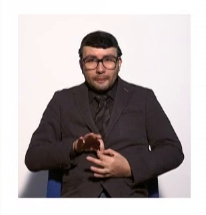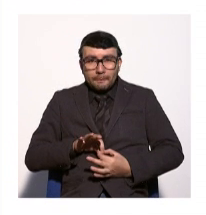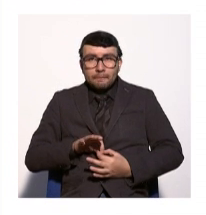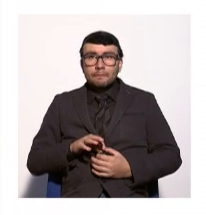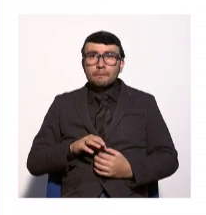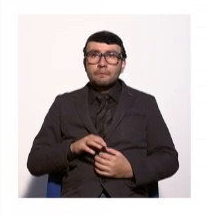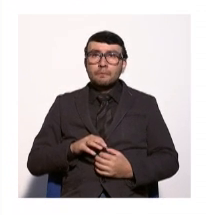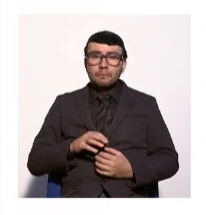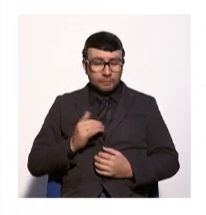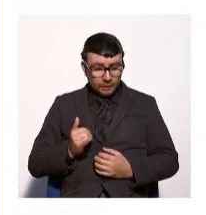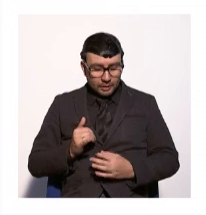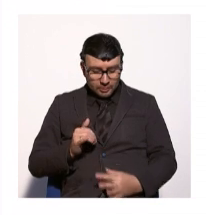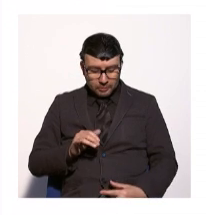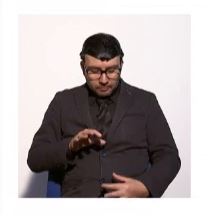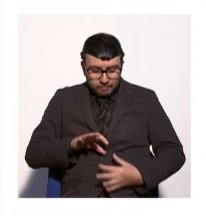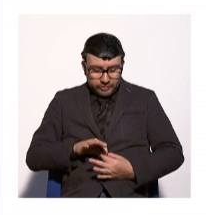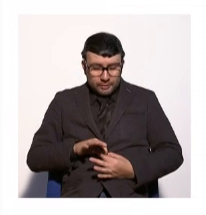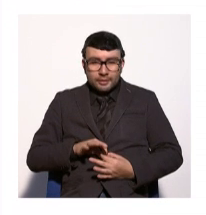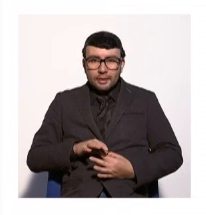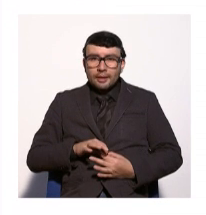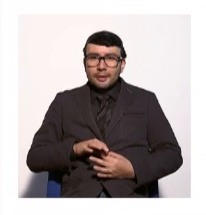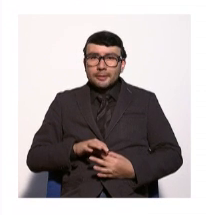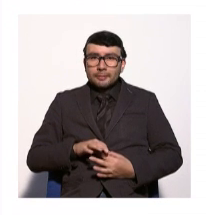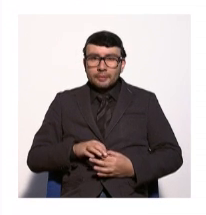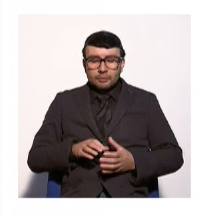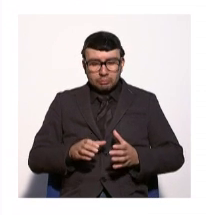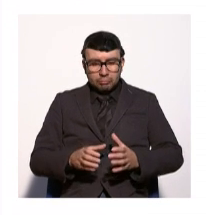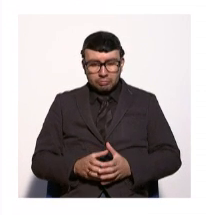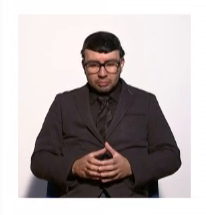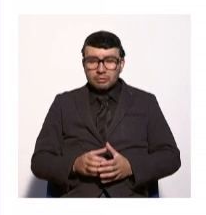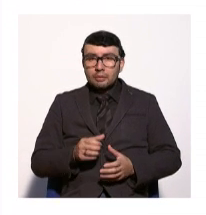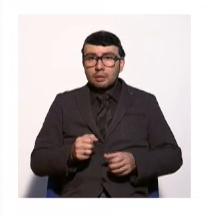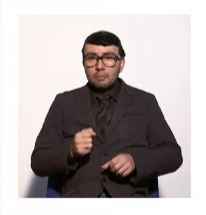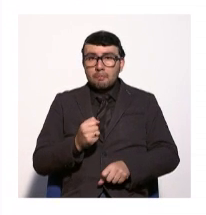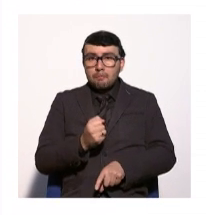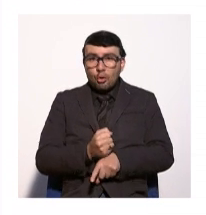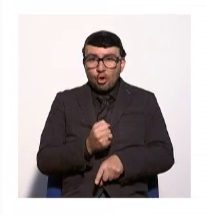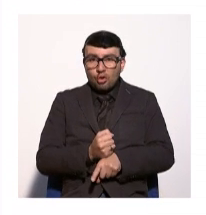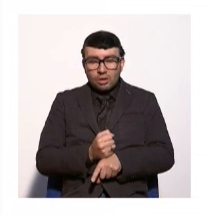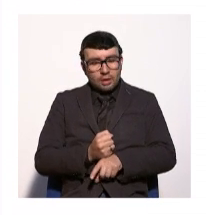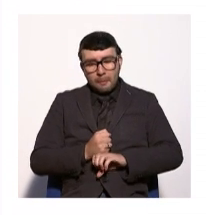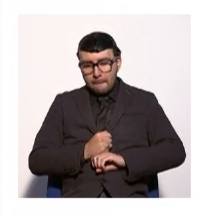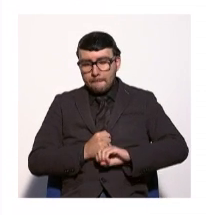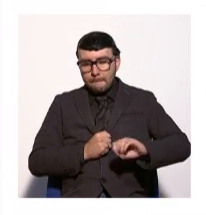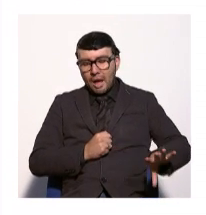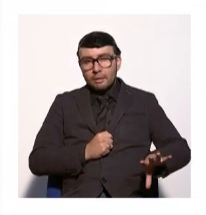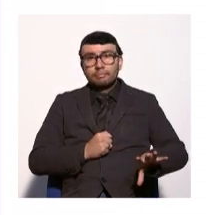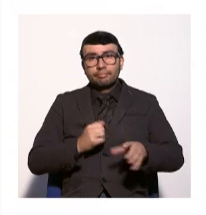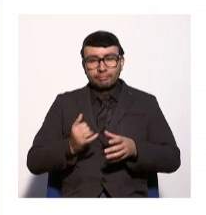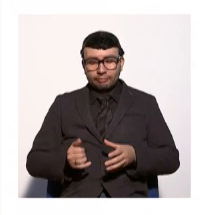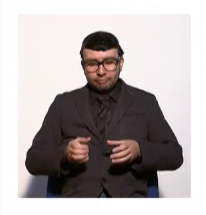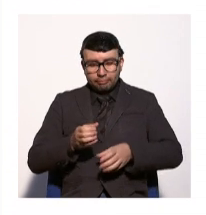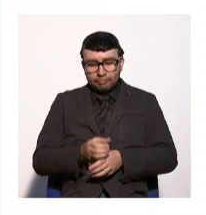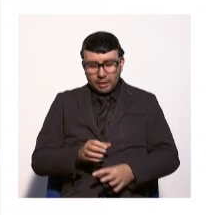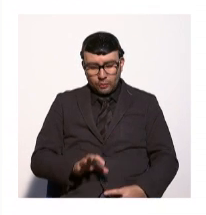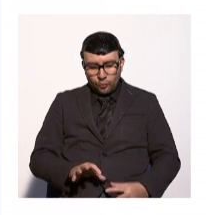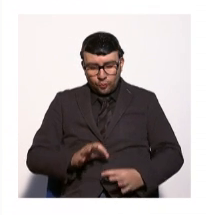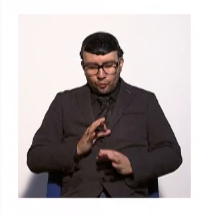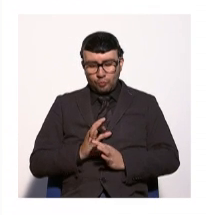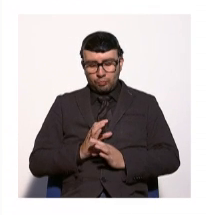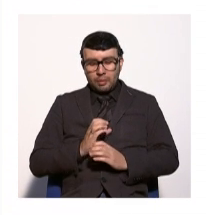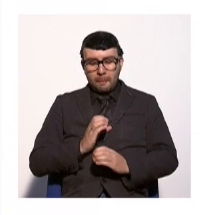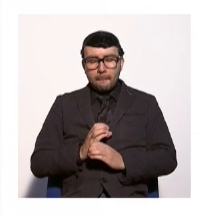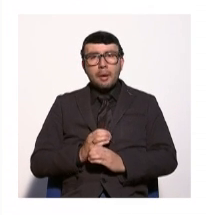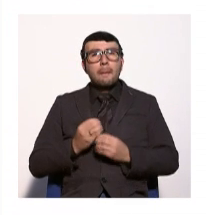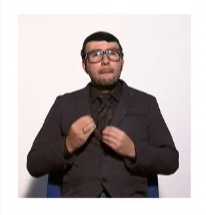y esta parte con esta y uno retira la próstata eso es una prostatectomía para que para que la